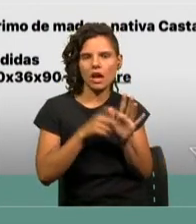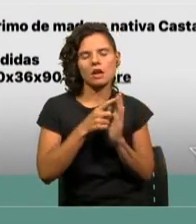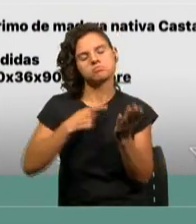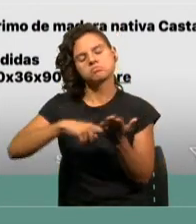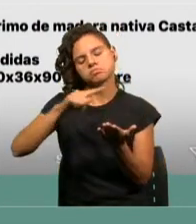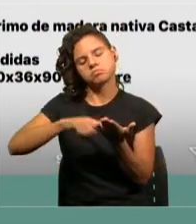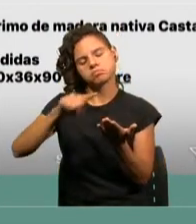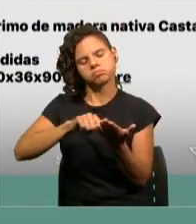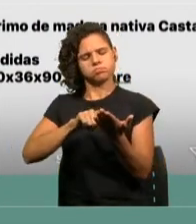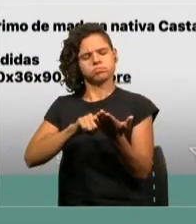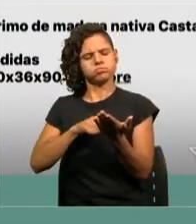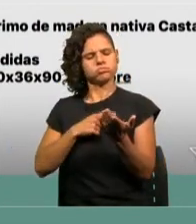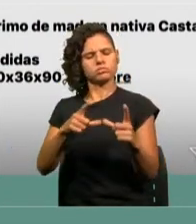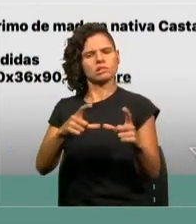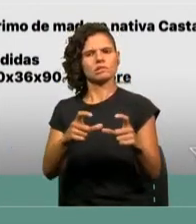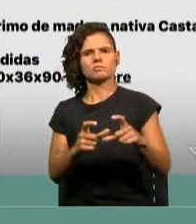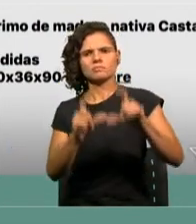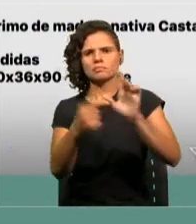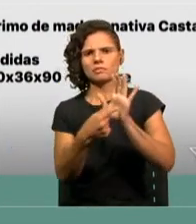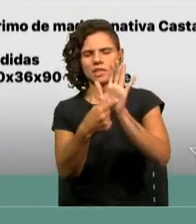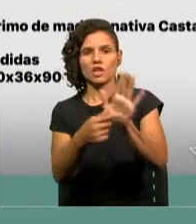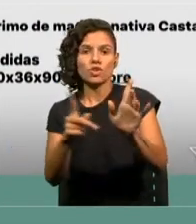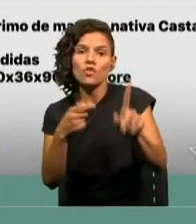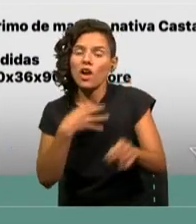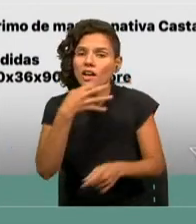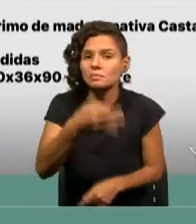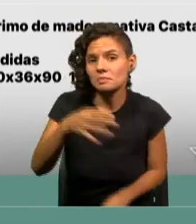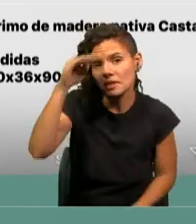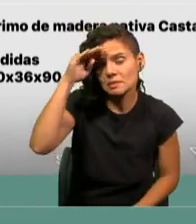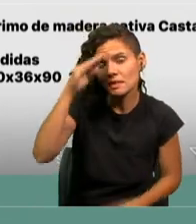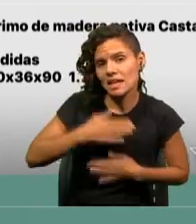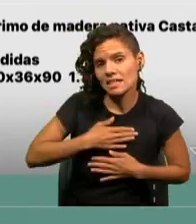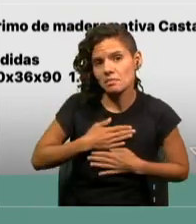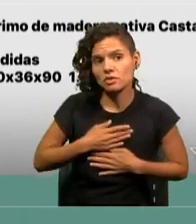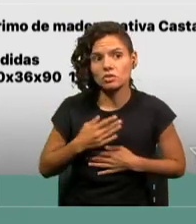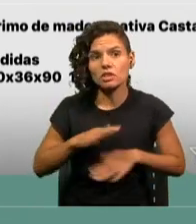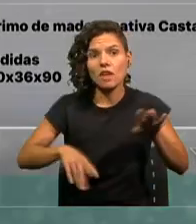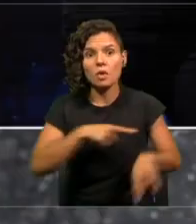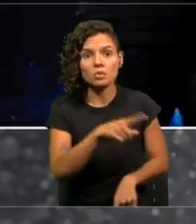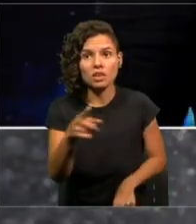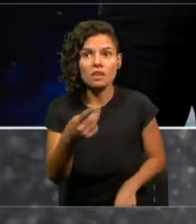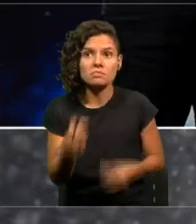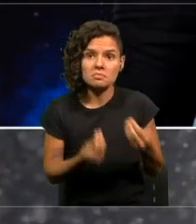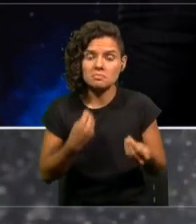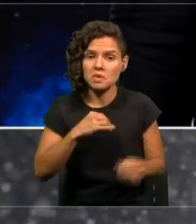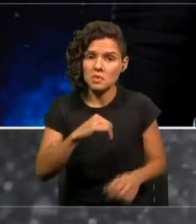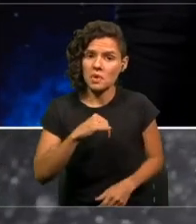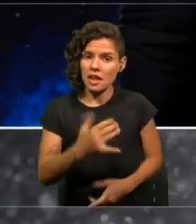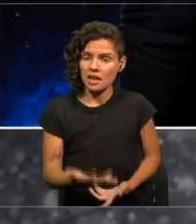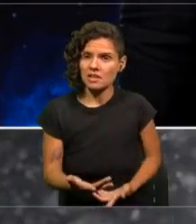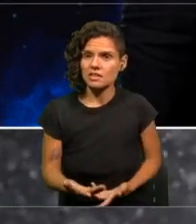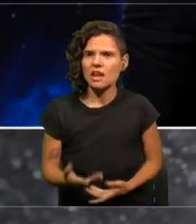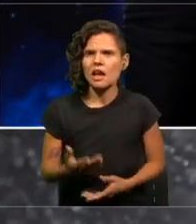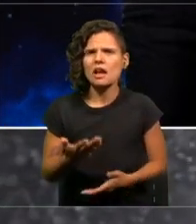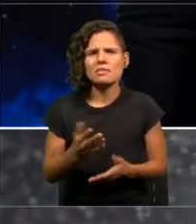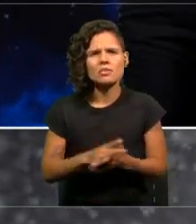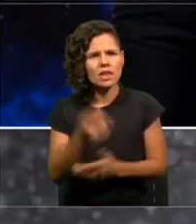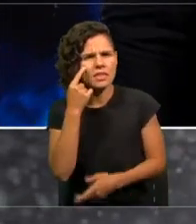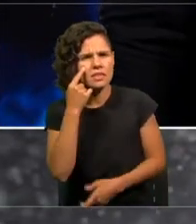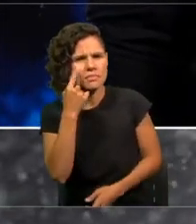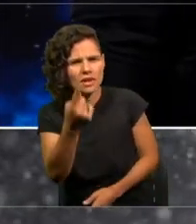contarles un poco de mi experiencia personal para que yo creo que todo el mundo le ha pasado aciertos han pensado de su celular lo